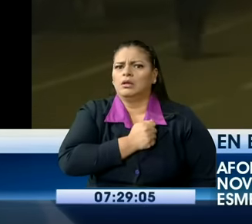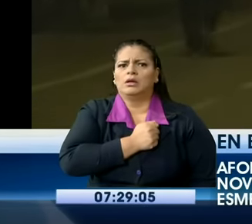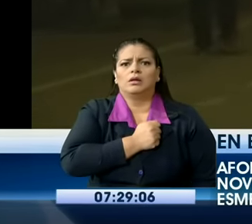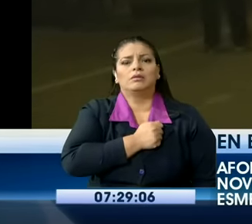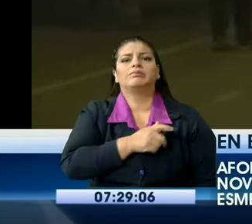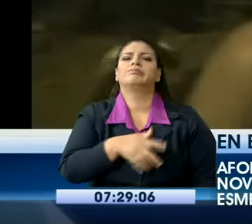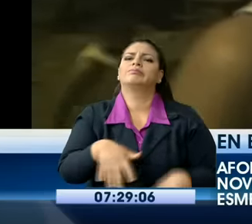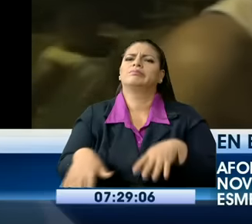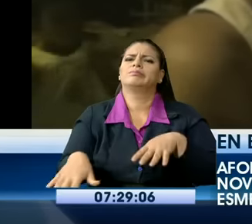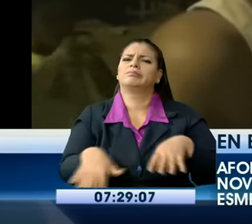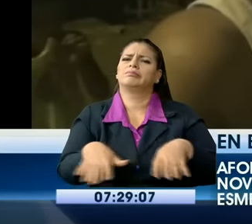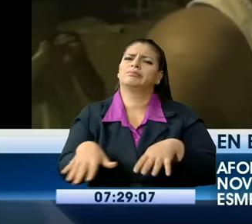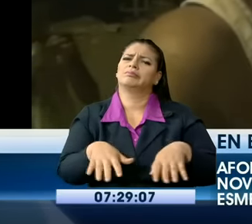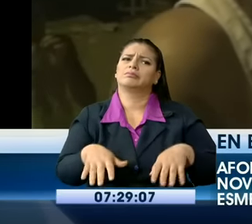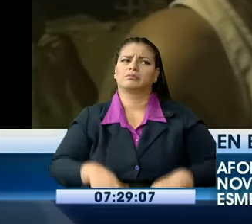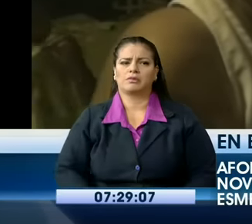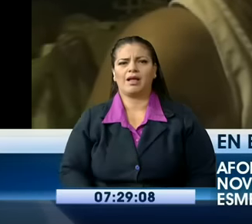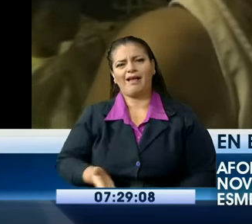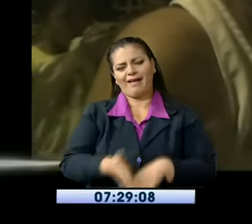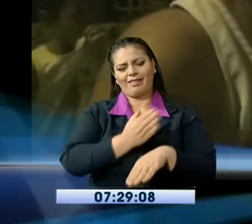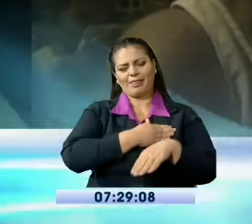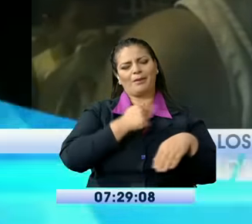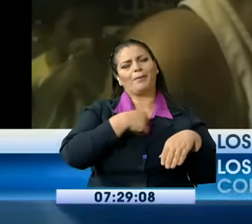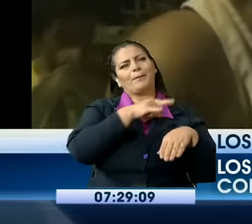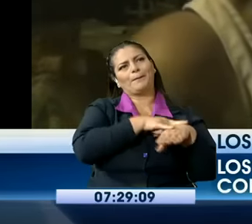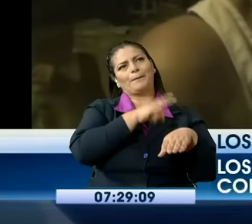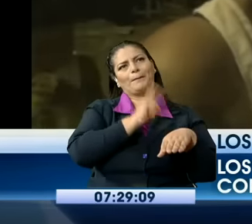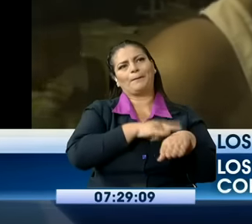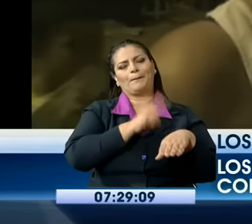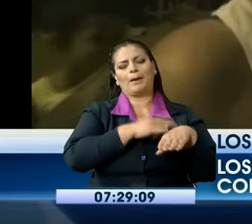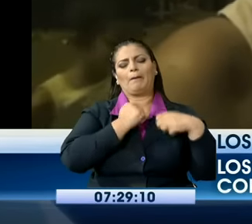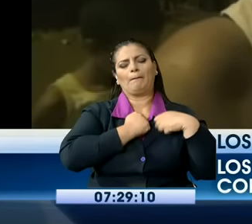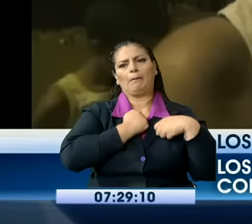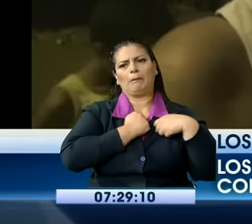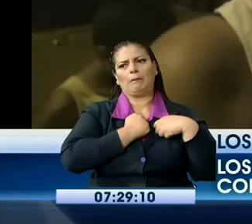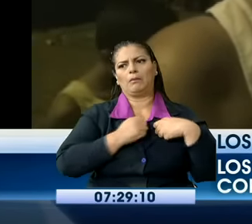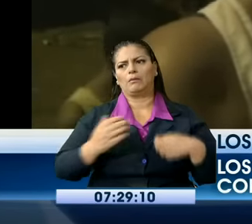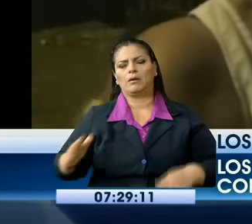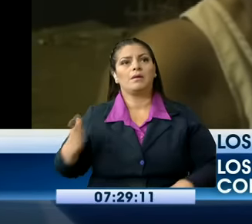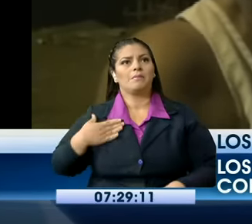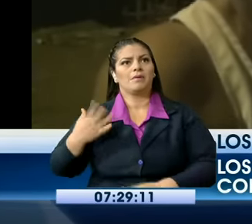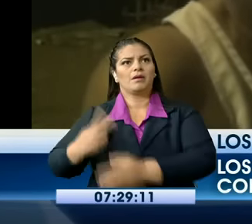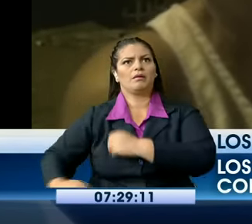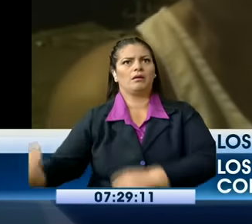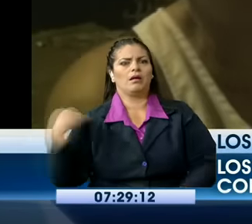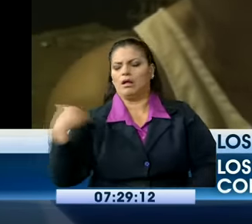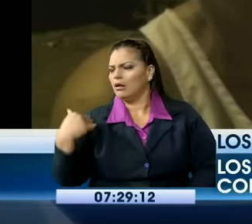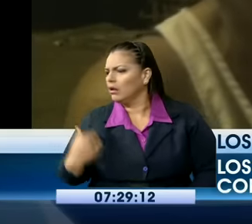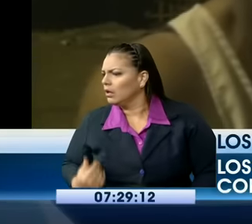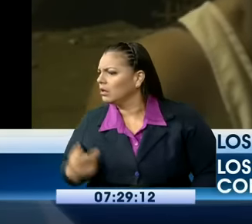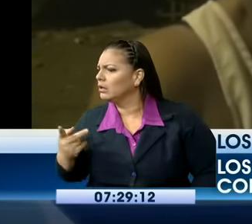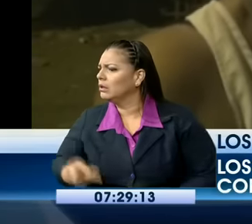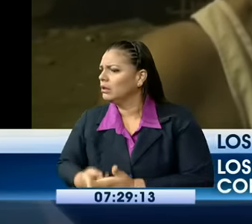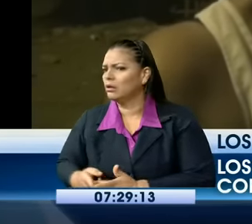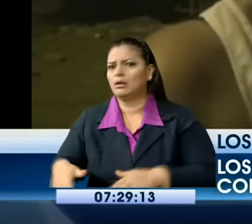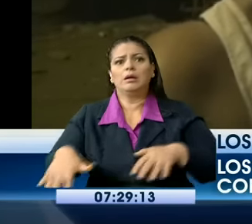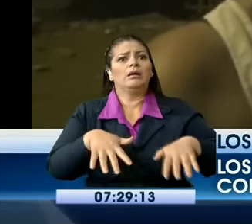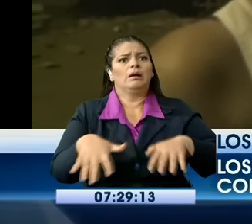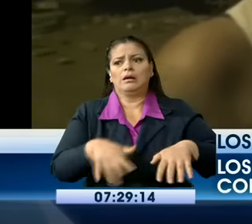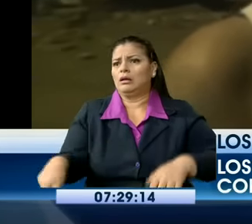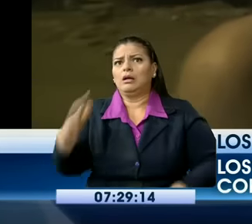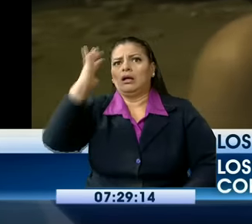dos ocasiones. Me cogí en el baño. Y ya, pues, mi hijo me decía, mami, temblor. Y mi hijo se me asusta, porque él sufre de los nervios. Y mami